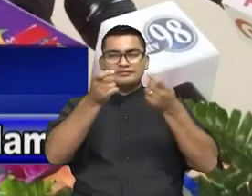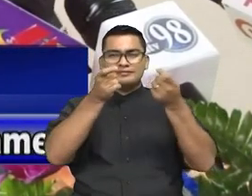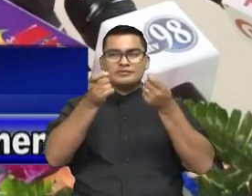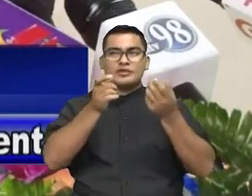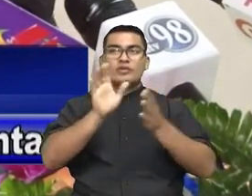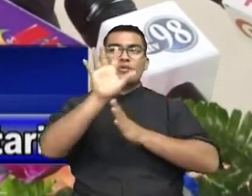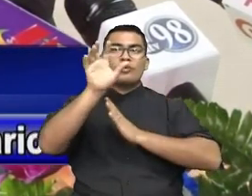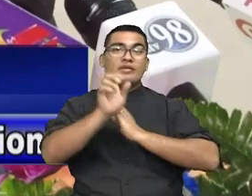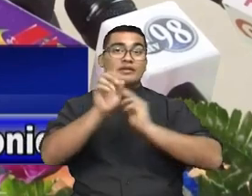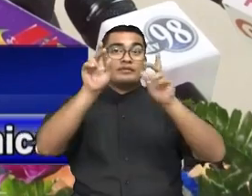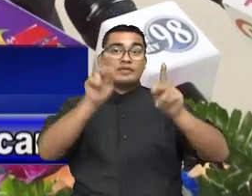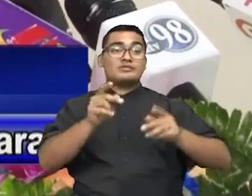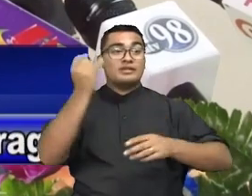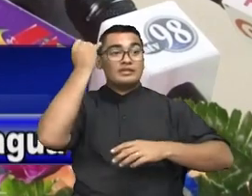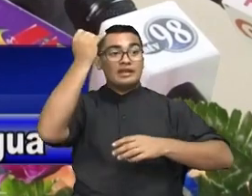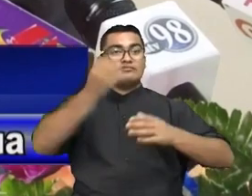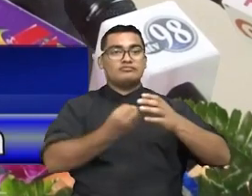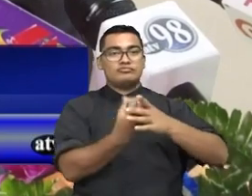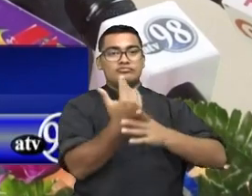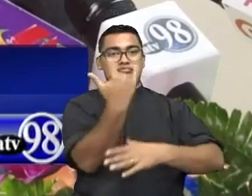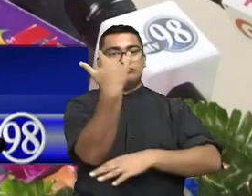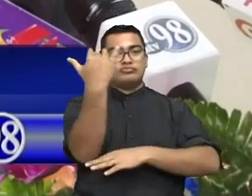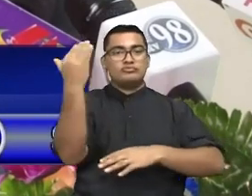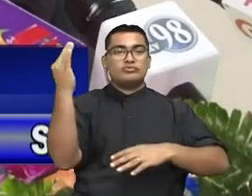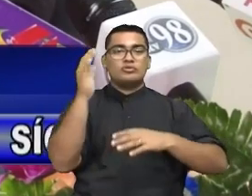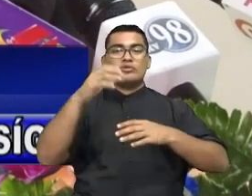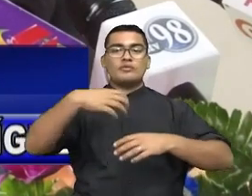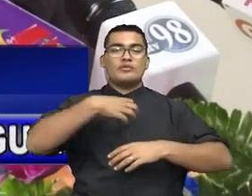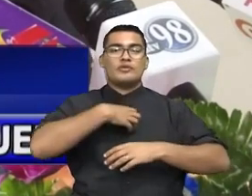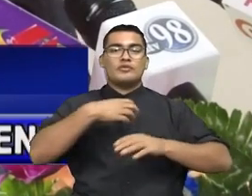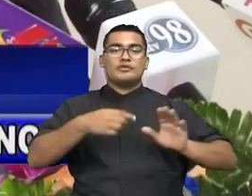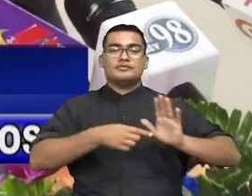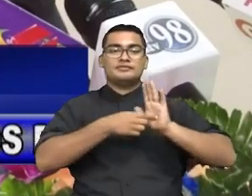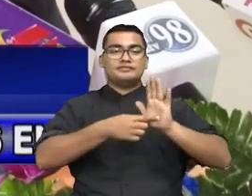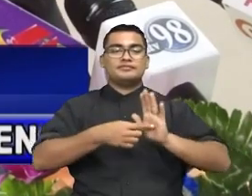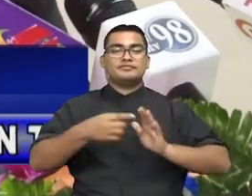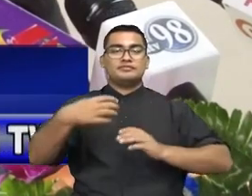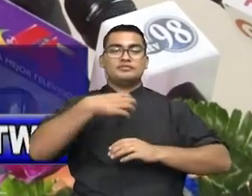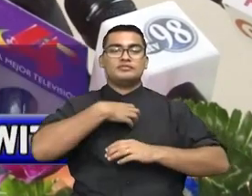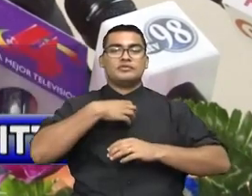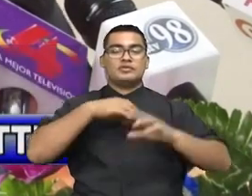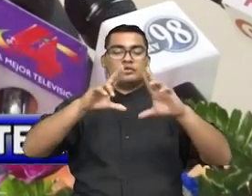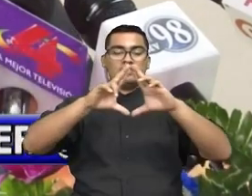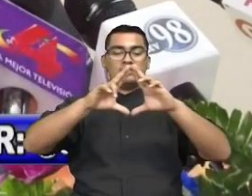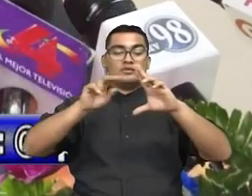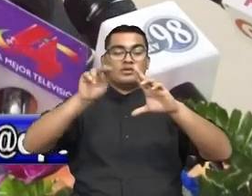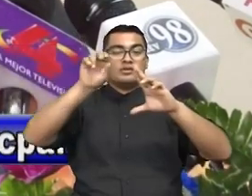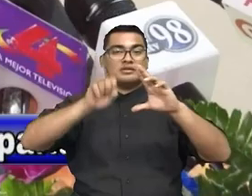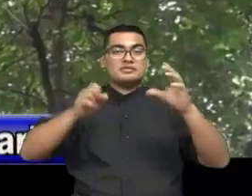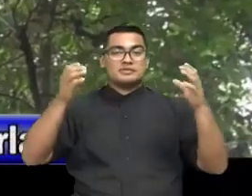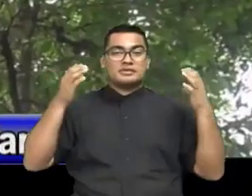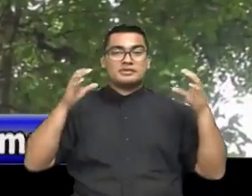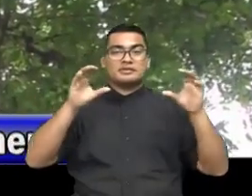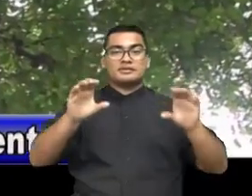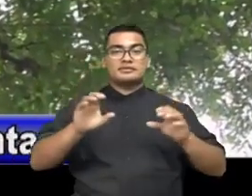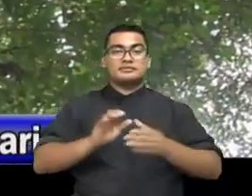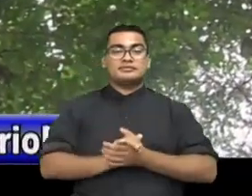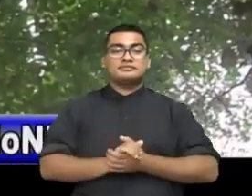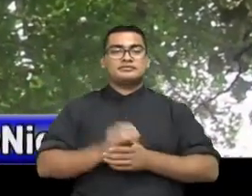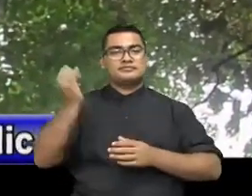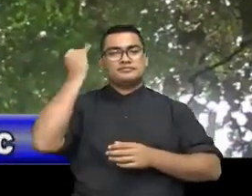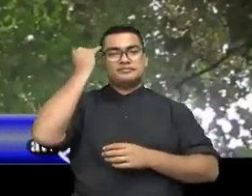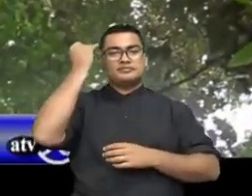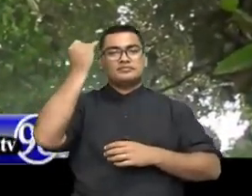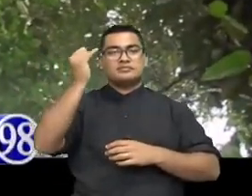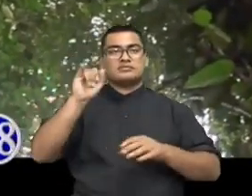de cada una de estas iniciativas que ellos mismos van a presentar desde la costa caribe nicaragüense. Estas